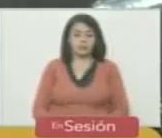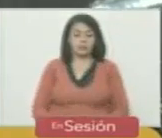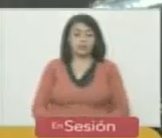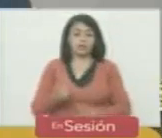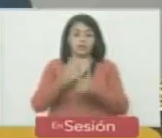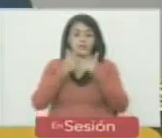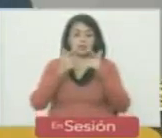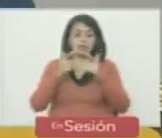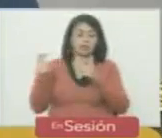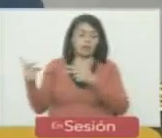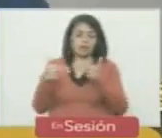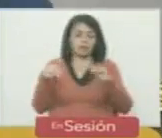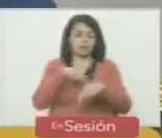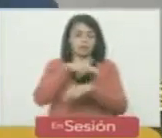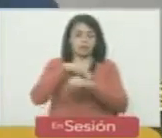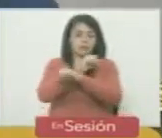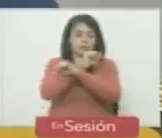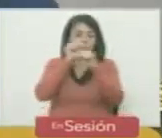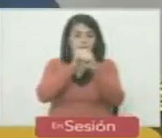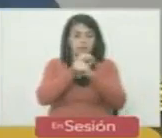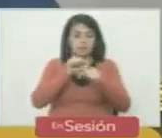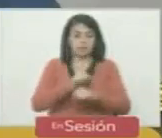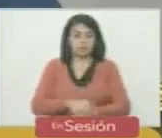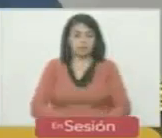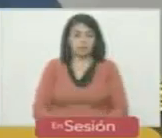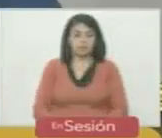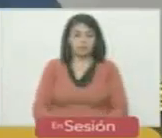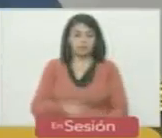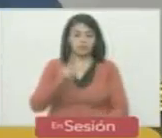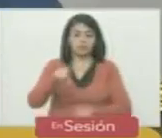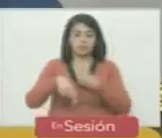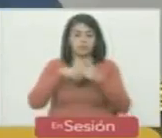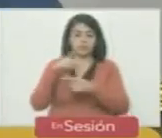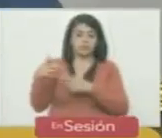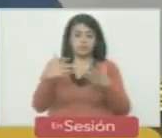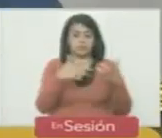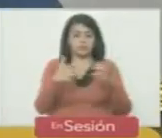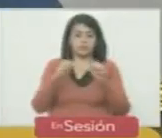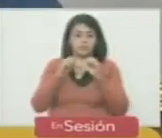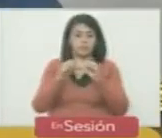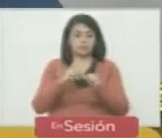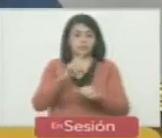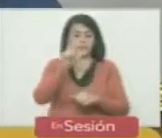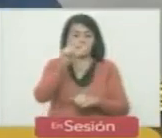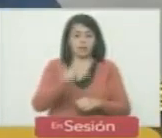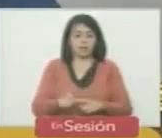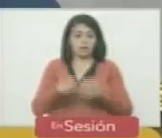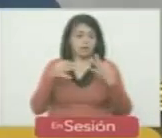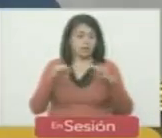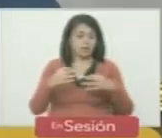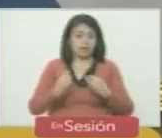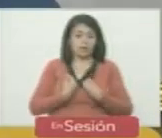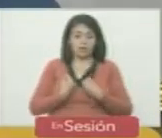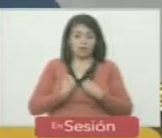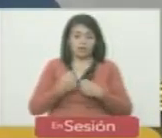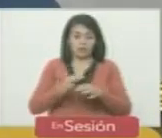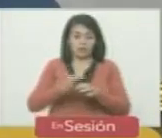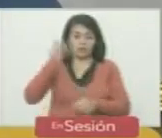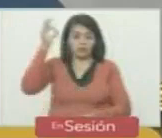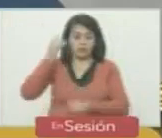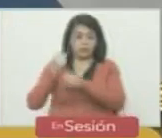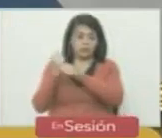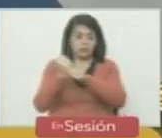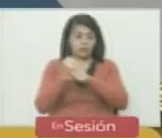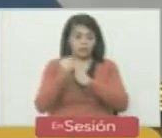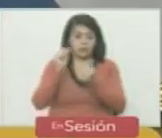librar con armas nucleares. Y la siguiente guerra, si queda algún ser humano vivo, va a ser con palos y con piedras,